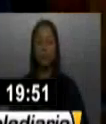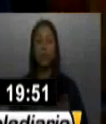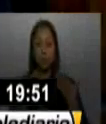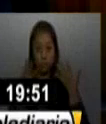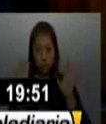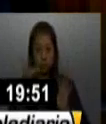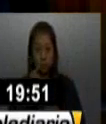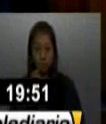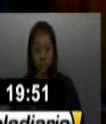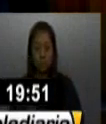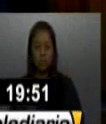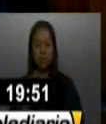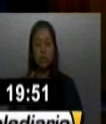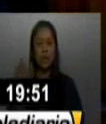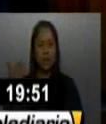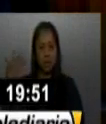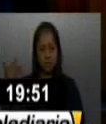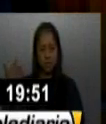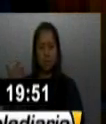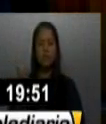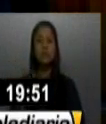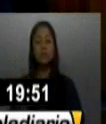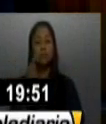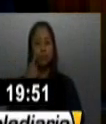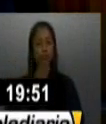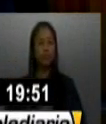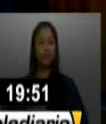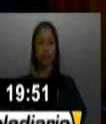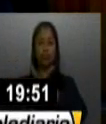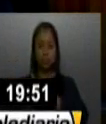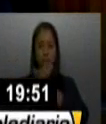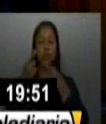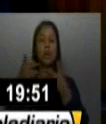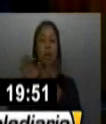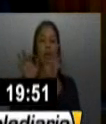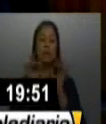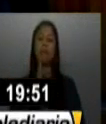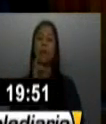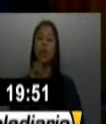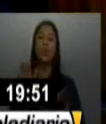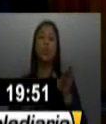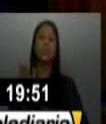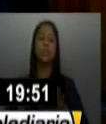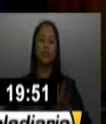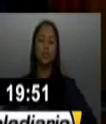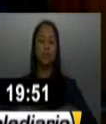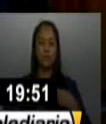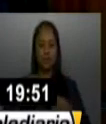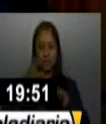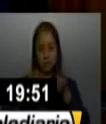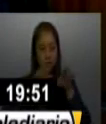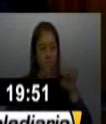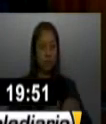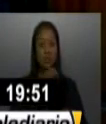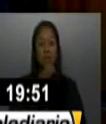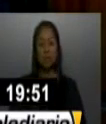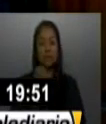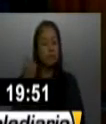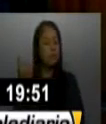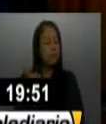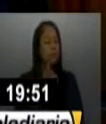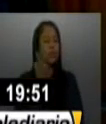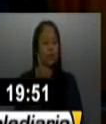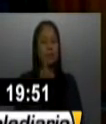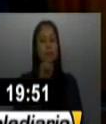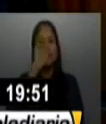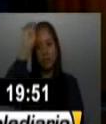lo dijimos en su momento, garantizar las mejores condiciones de vida de la población es una de las prioridades